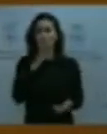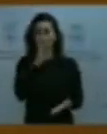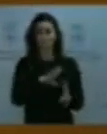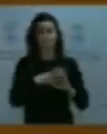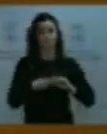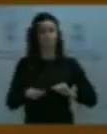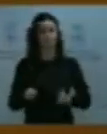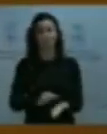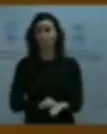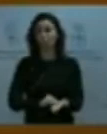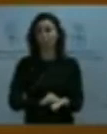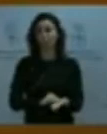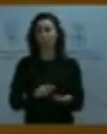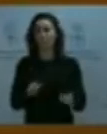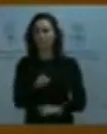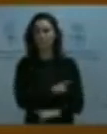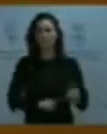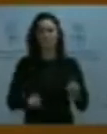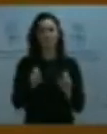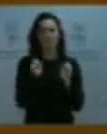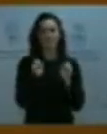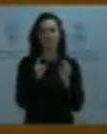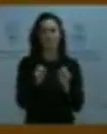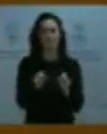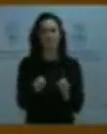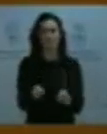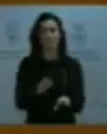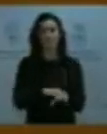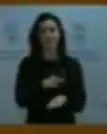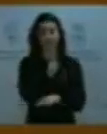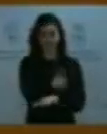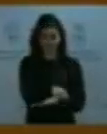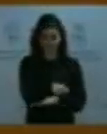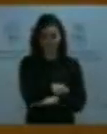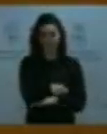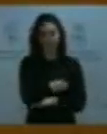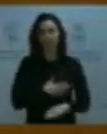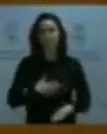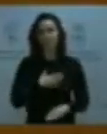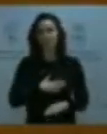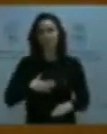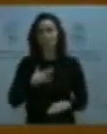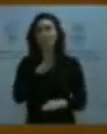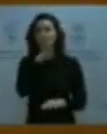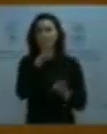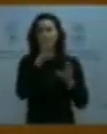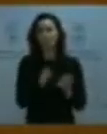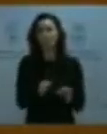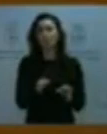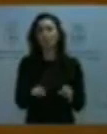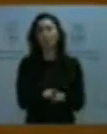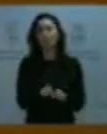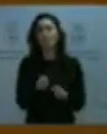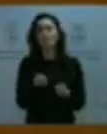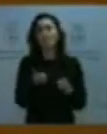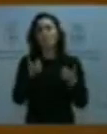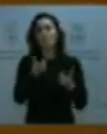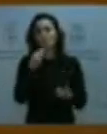para usted, por lo que veo, está satisfecho porque está un poco mejor. Vaya por los pueblos de Asturias y